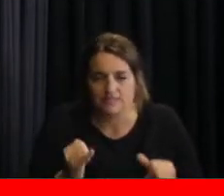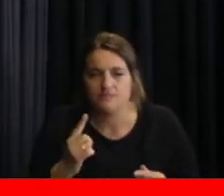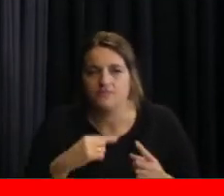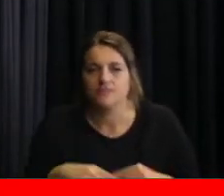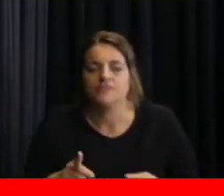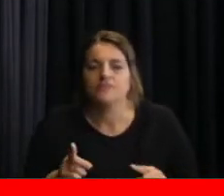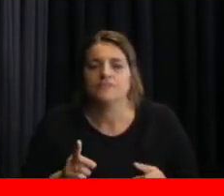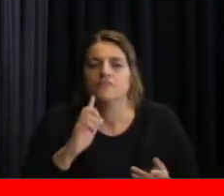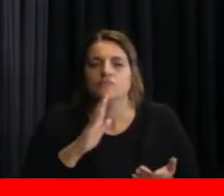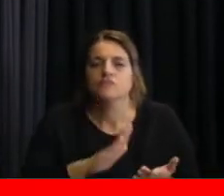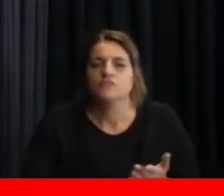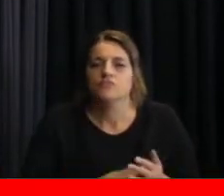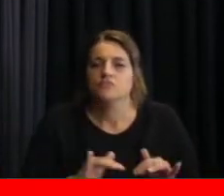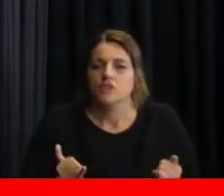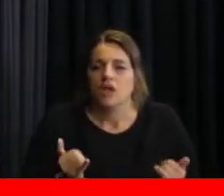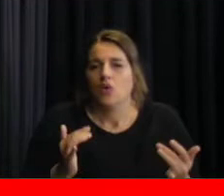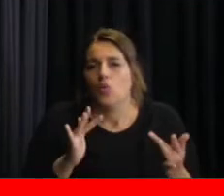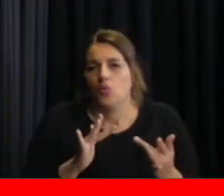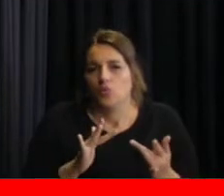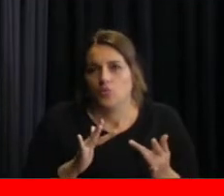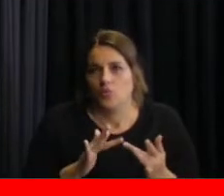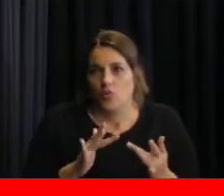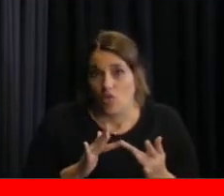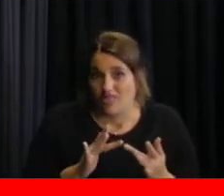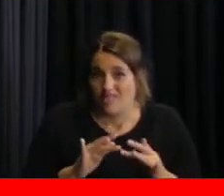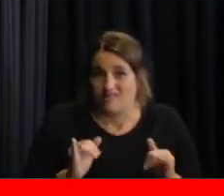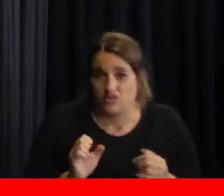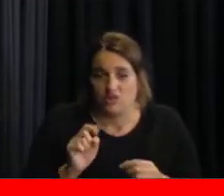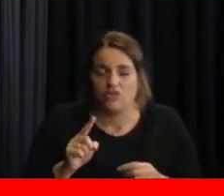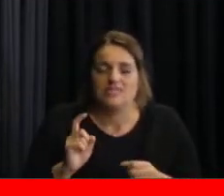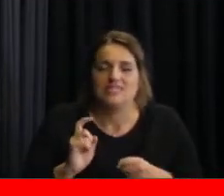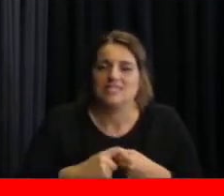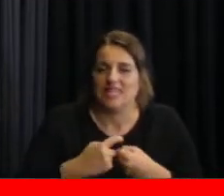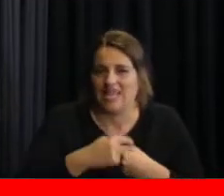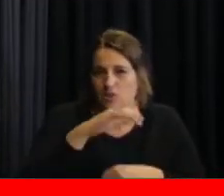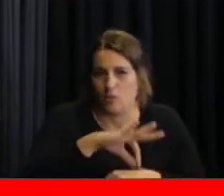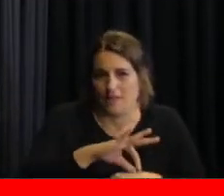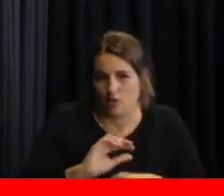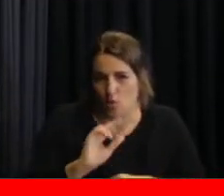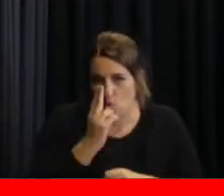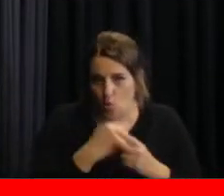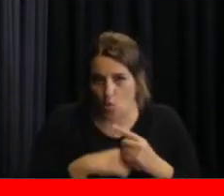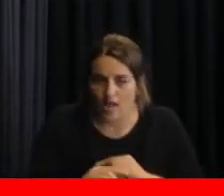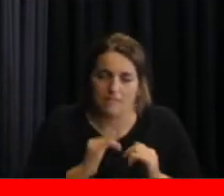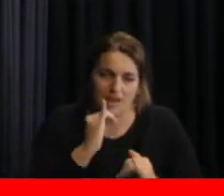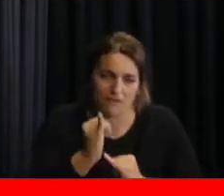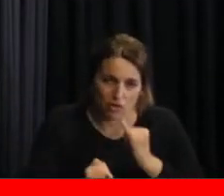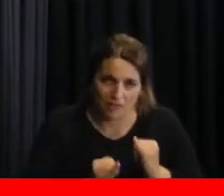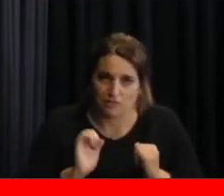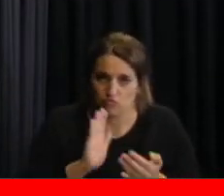que tendrá un monitoreo y una intervención directa en aquellos residenciales con casos confirmados